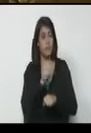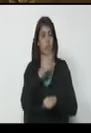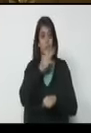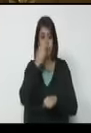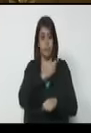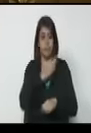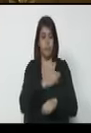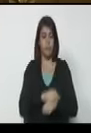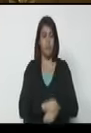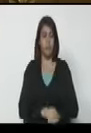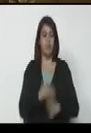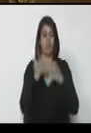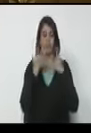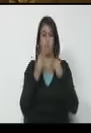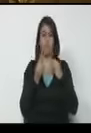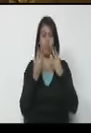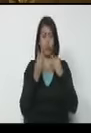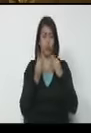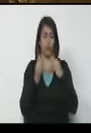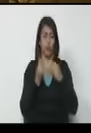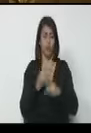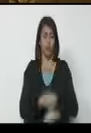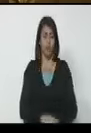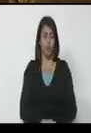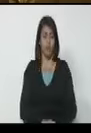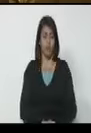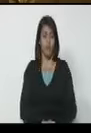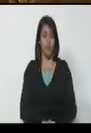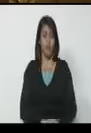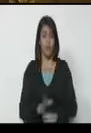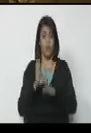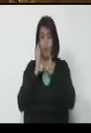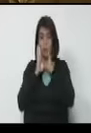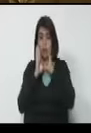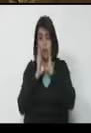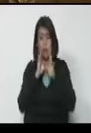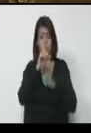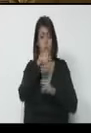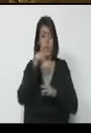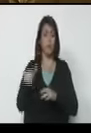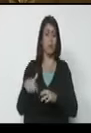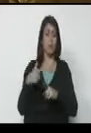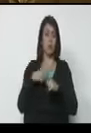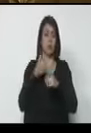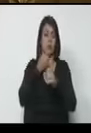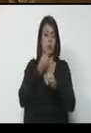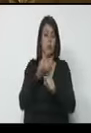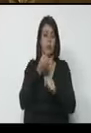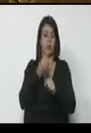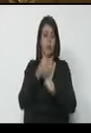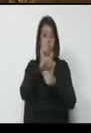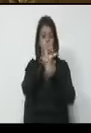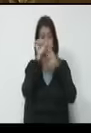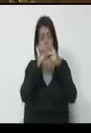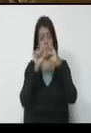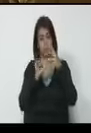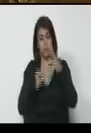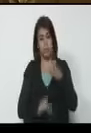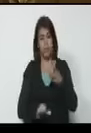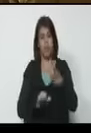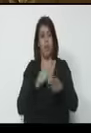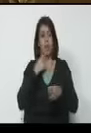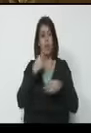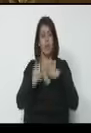absolutamente cierto. Hay infinidad de confesiones, de gente, de relatos, de gente que contando